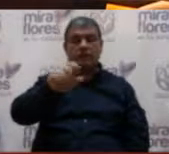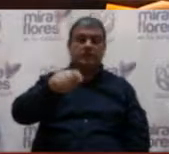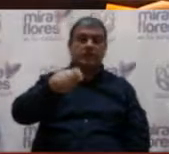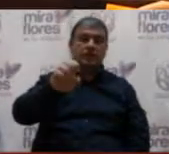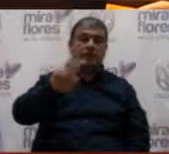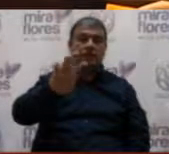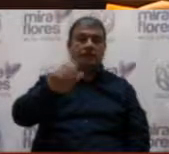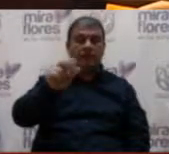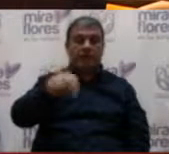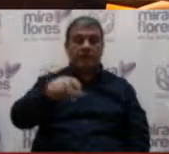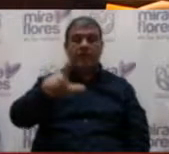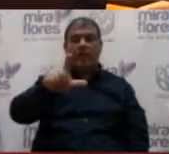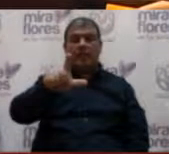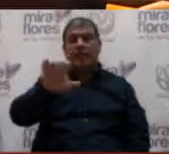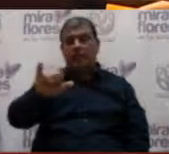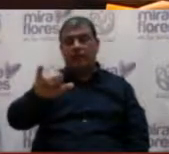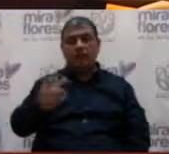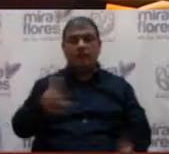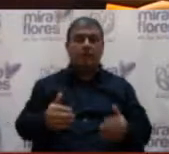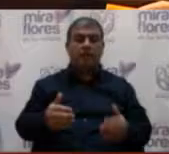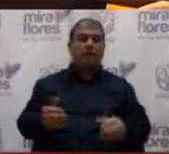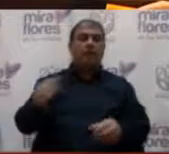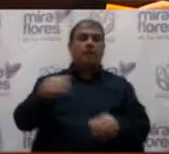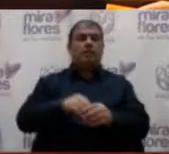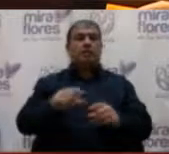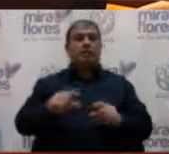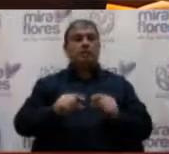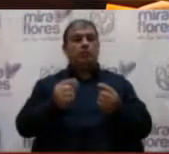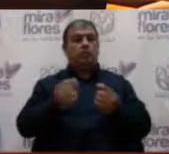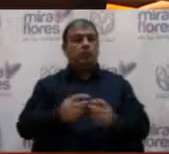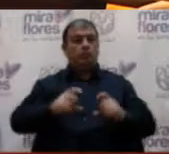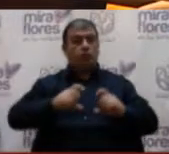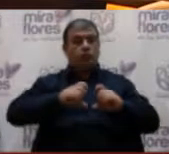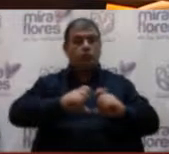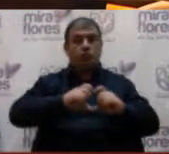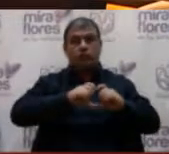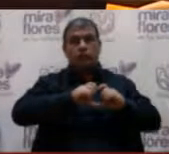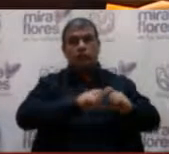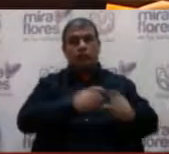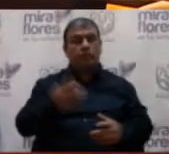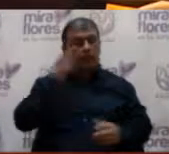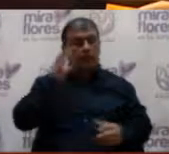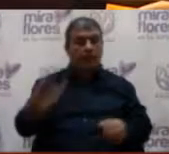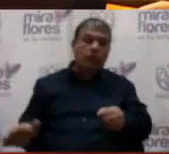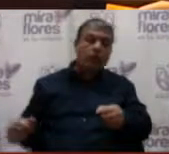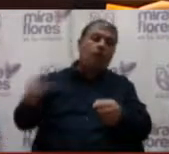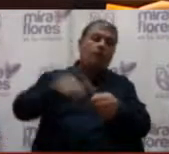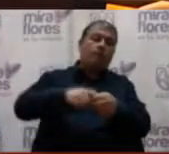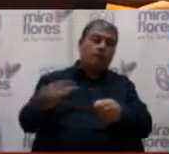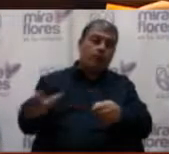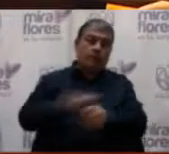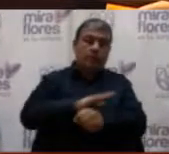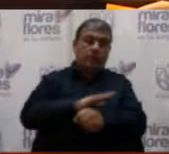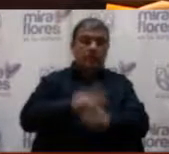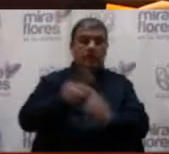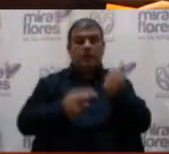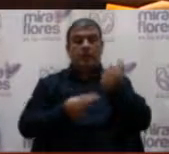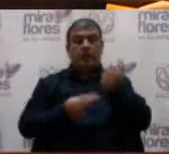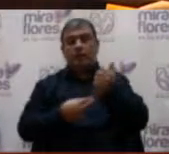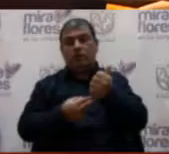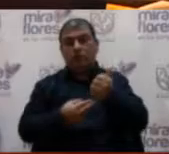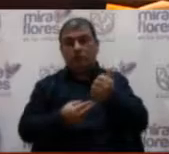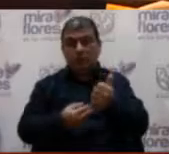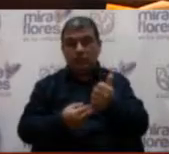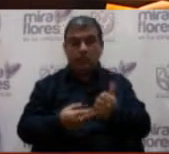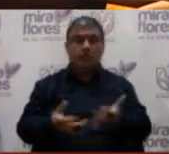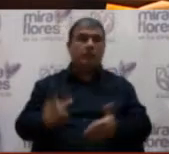no proclamado del partido político Partido Democrático Somos Perú, para completar el número de regidores del Consejo Distrital de Miraflores,